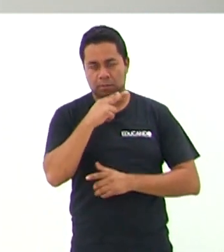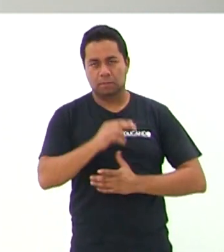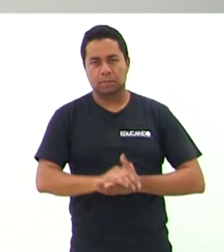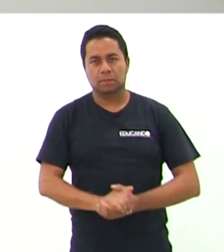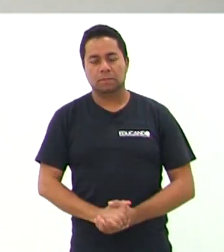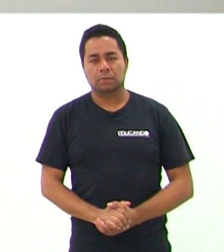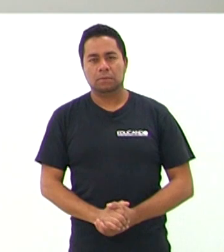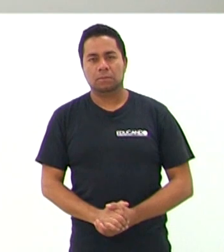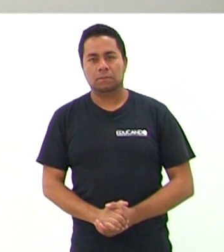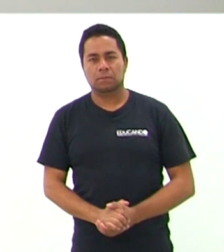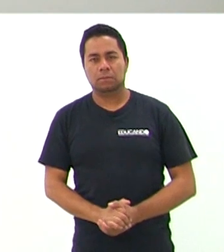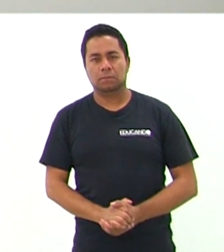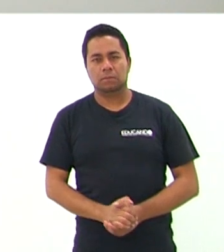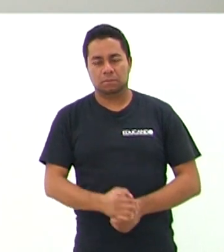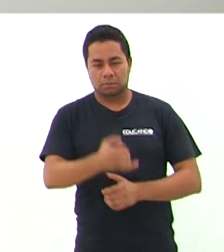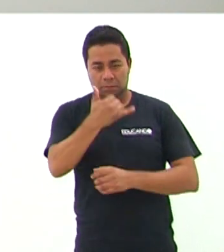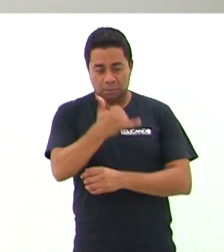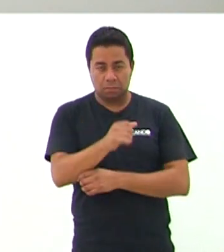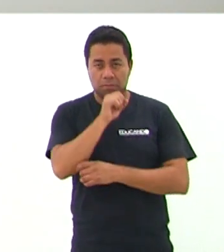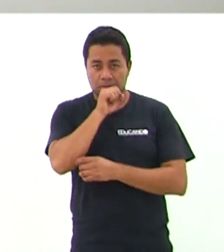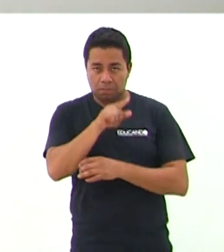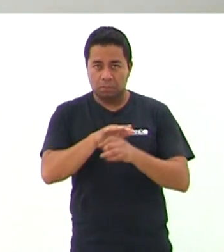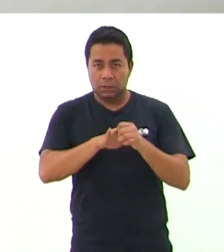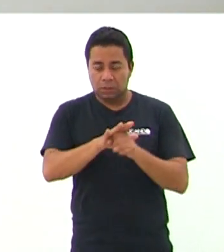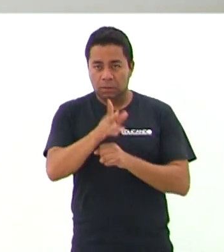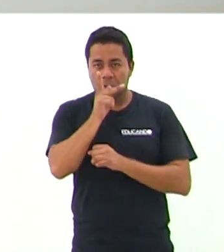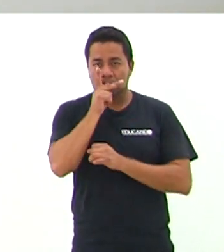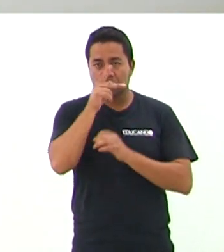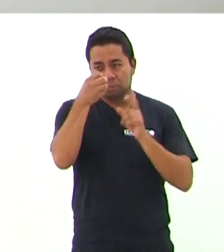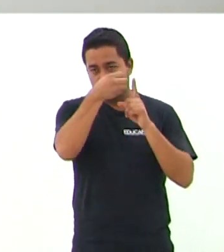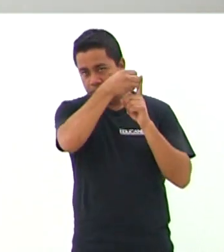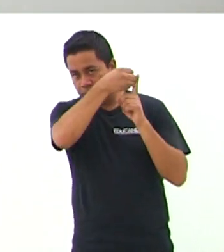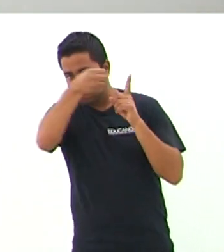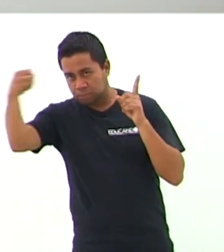Y las frases, ¿bien?